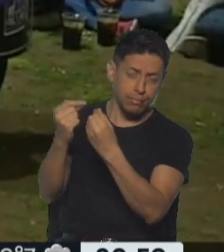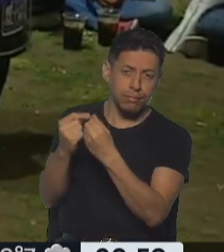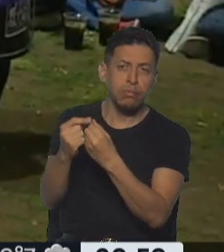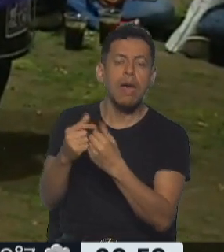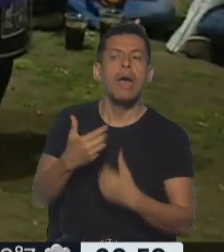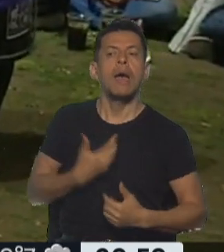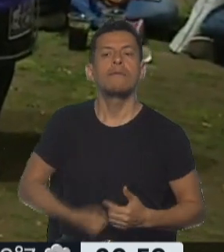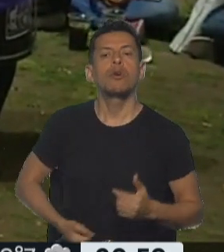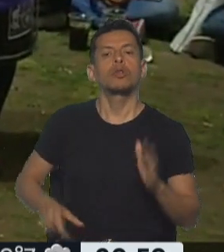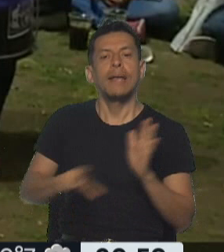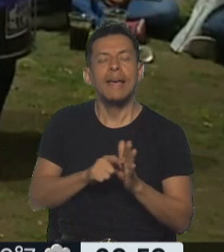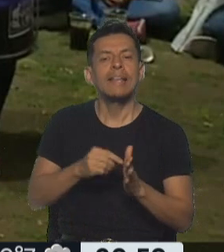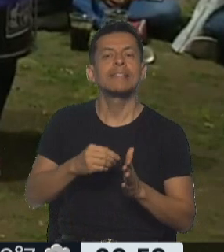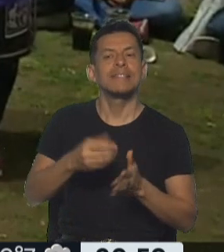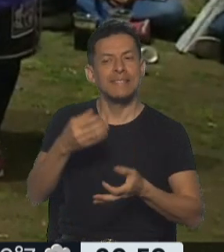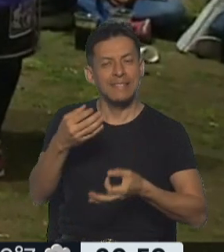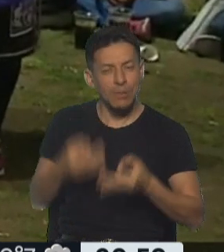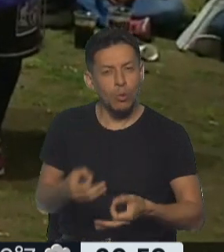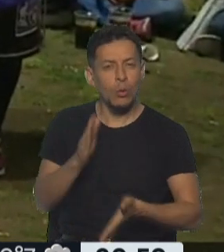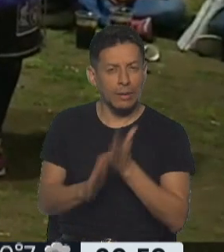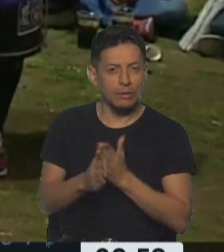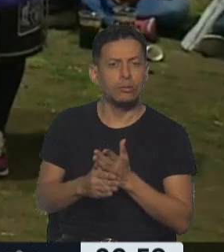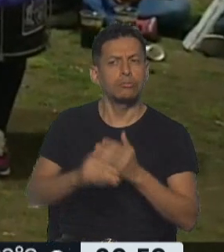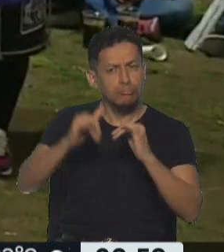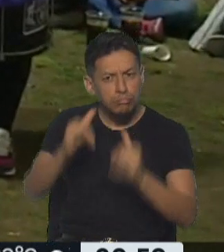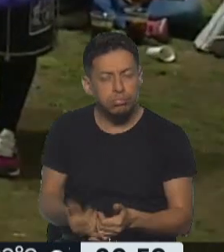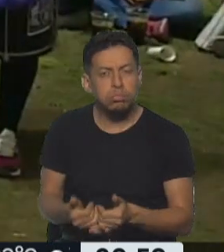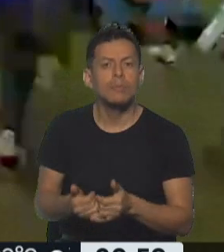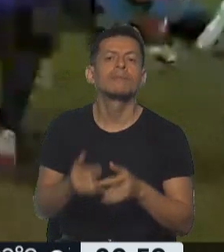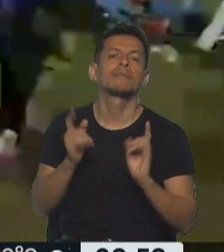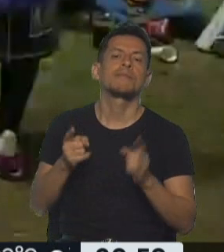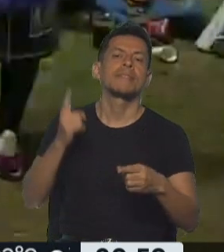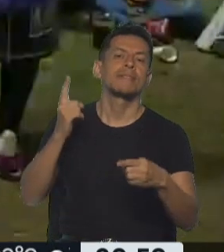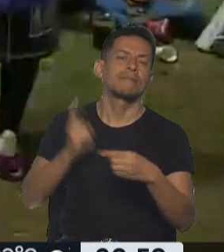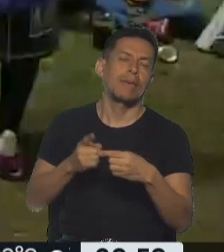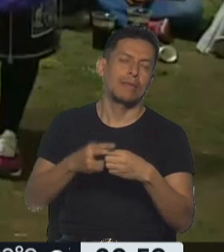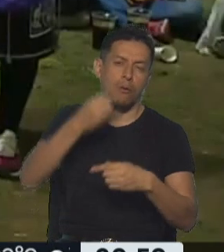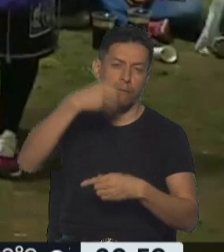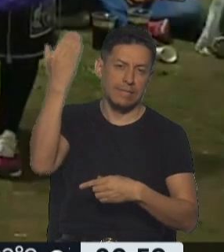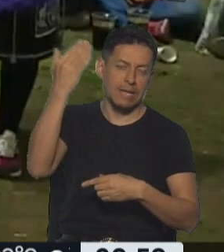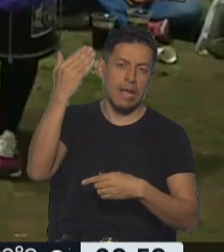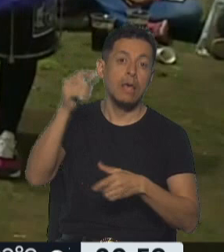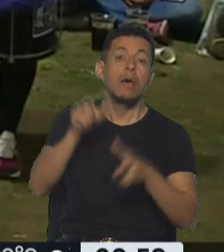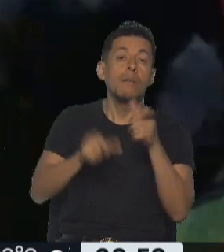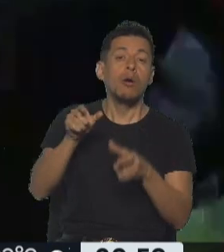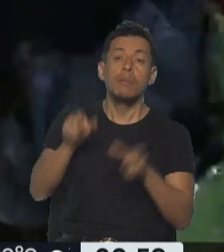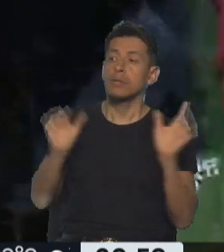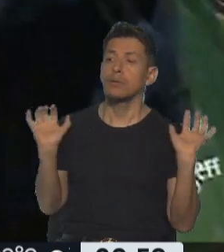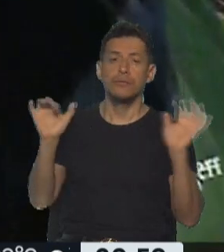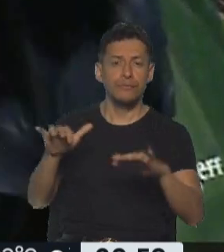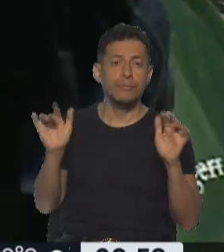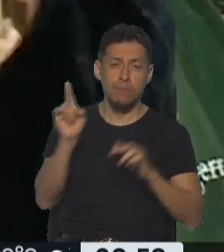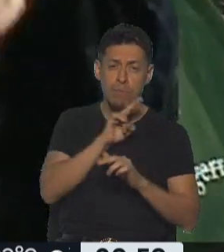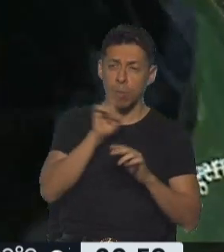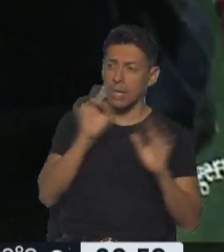aborto legal, seguro y gratuito y también la ceremonia oficial que comenzó con un espacio que se iba poblando de a poquito con estas mujeres que